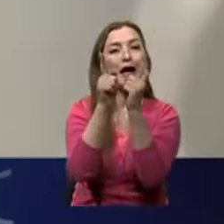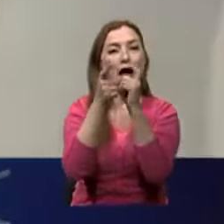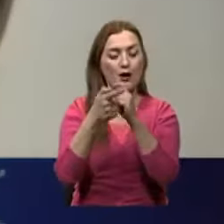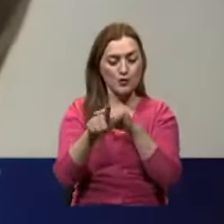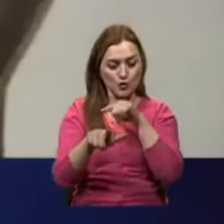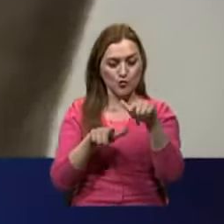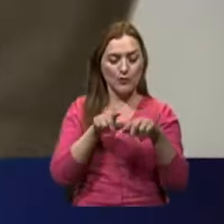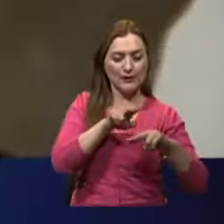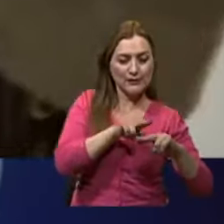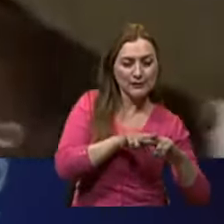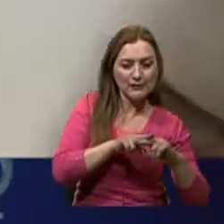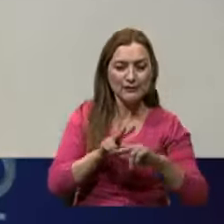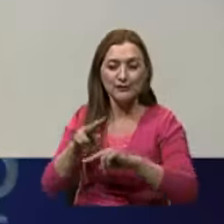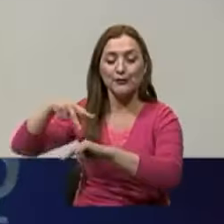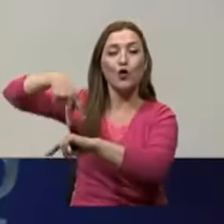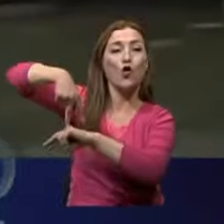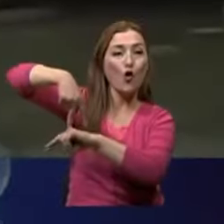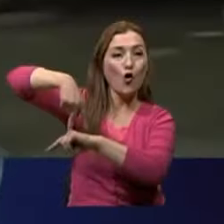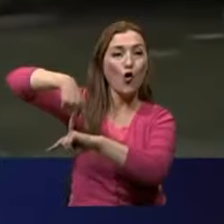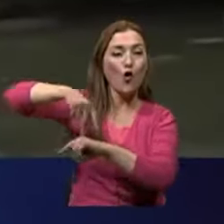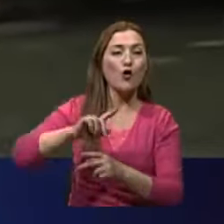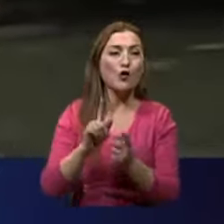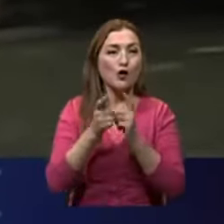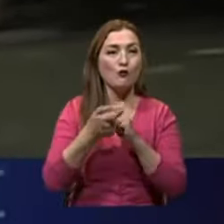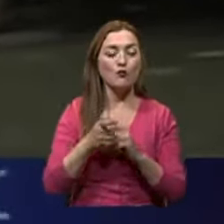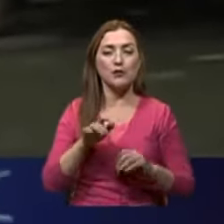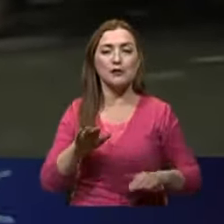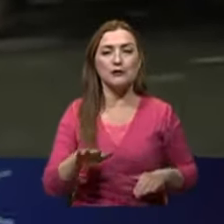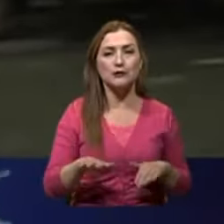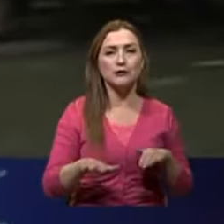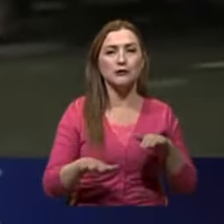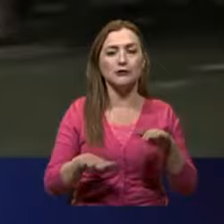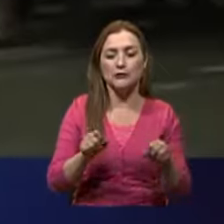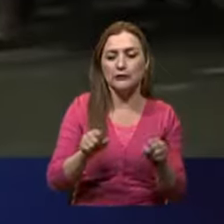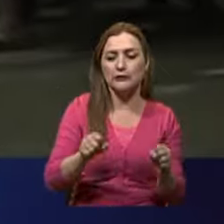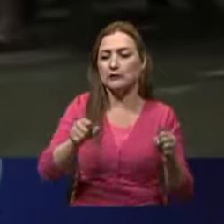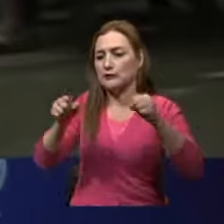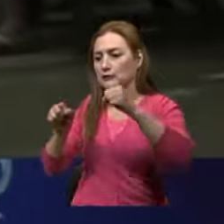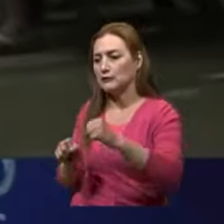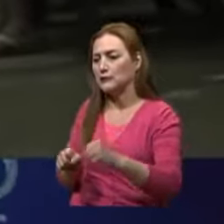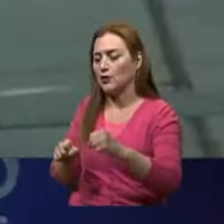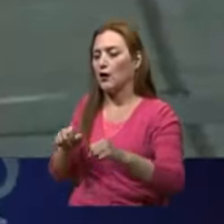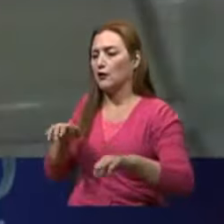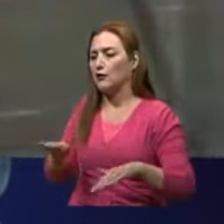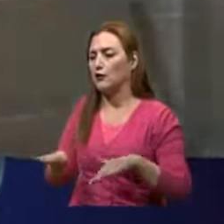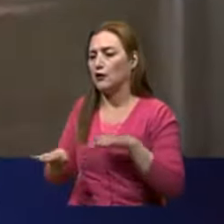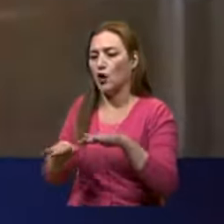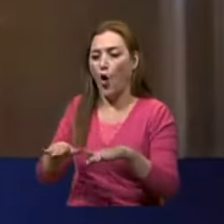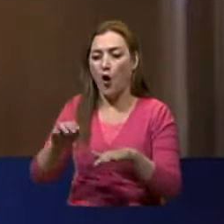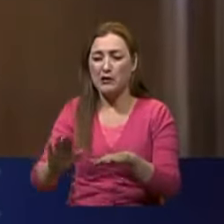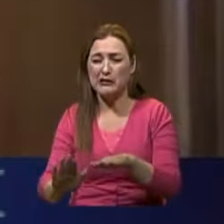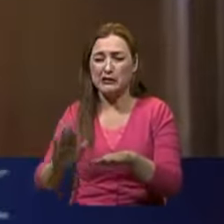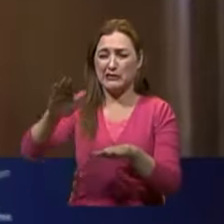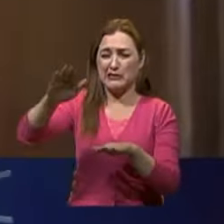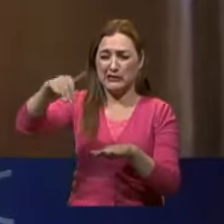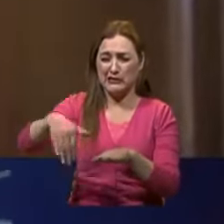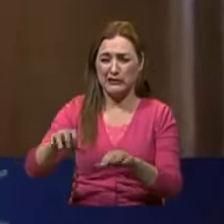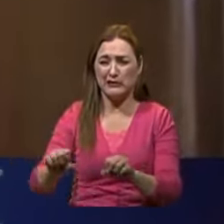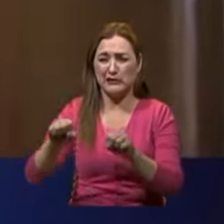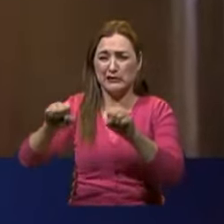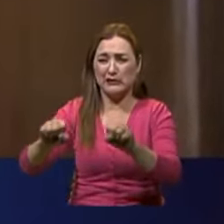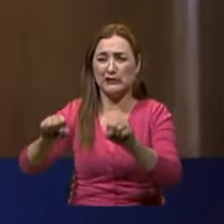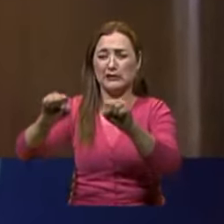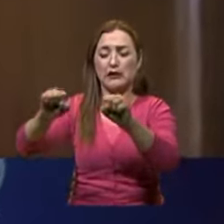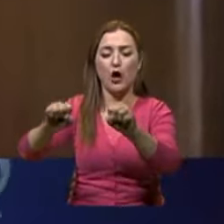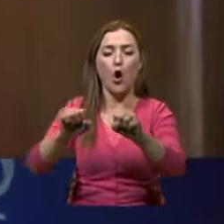posición de sentado a de pie, al cambiar de dirección durante la marcha o al caminar en lugares donde haya desniveles. Cuando no los utilices, déjalos